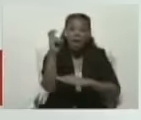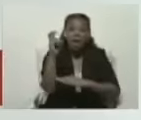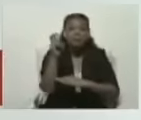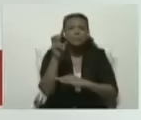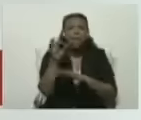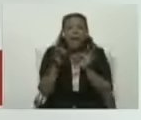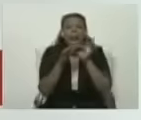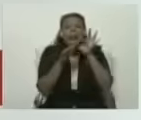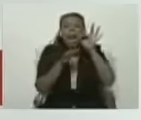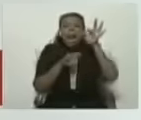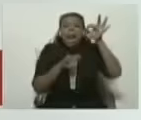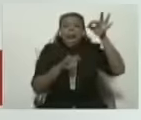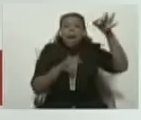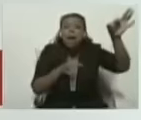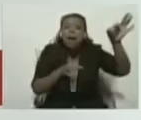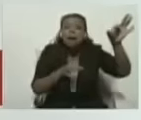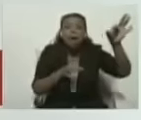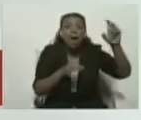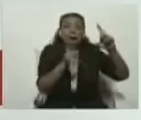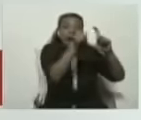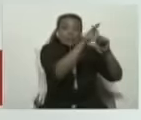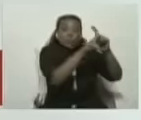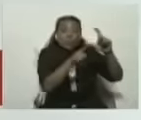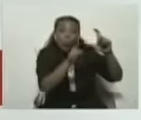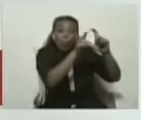allá, en nuestra frontera